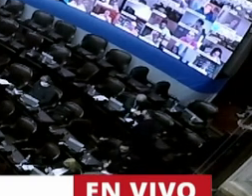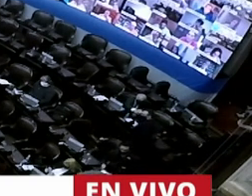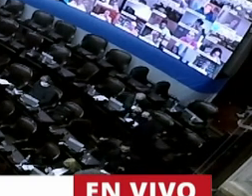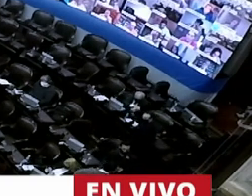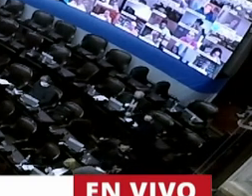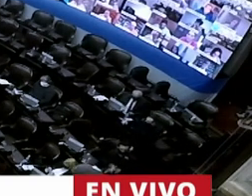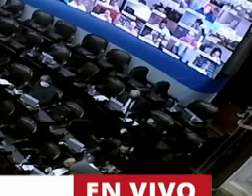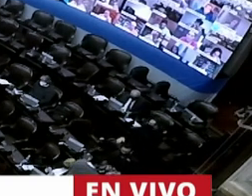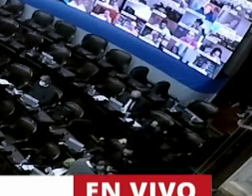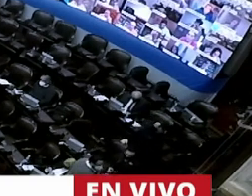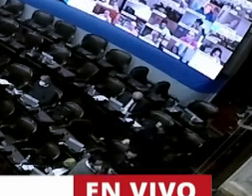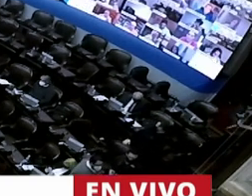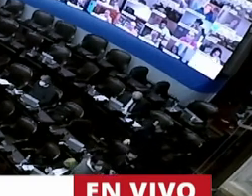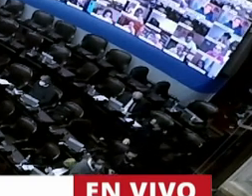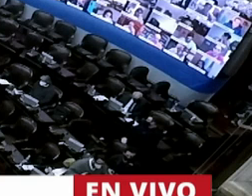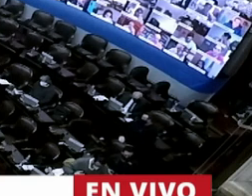gra